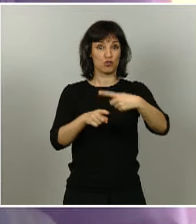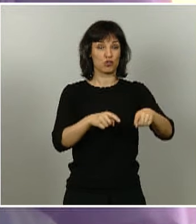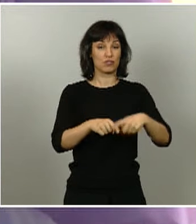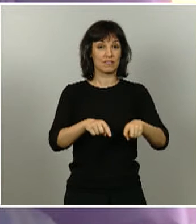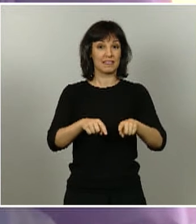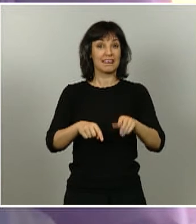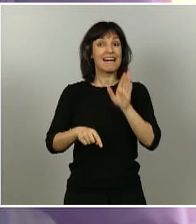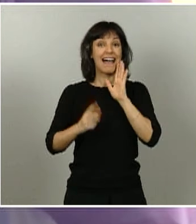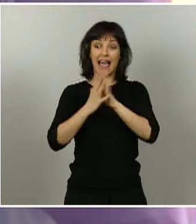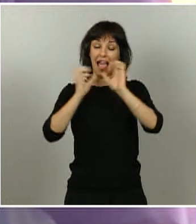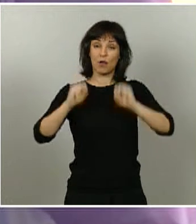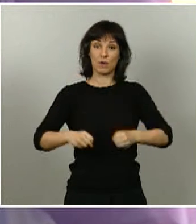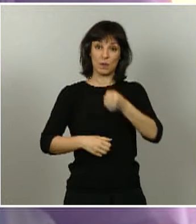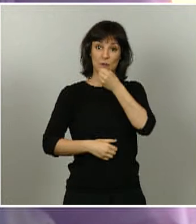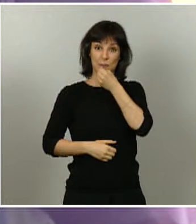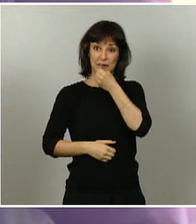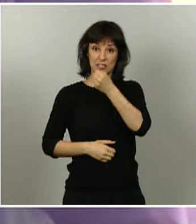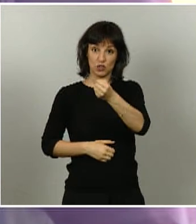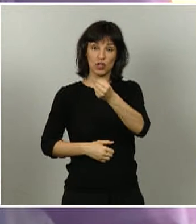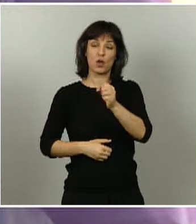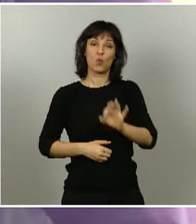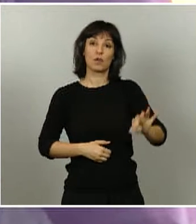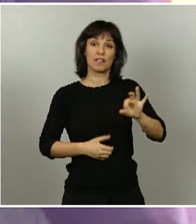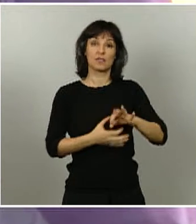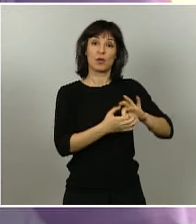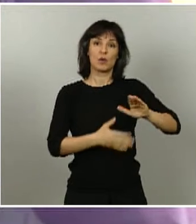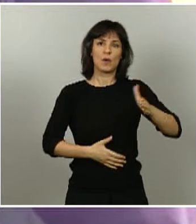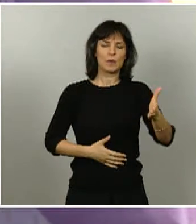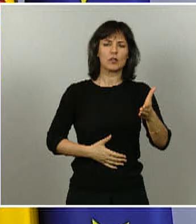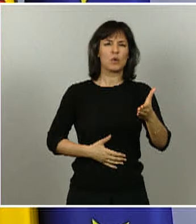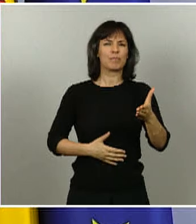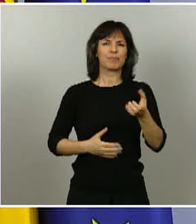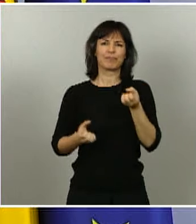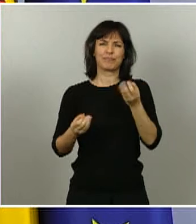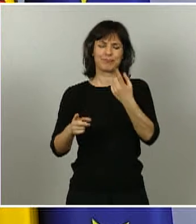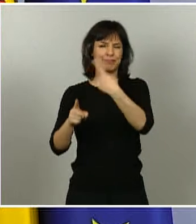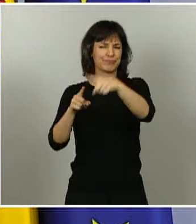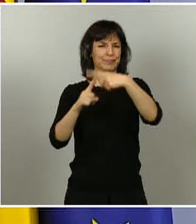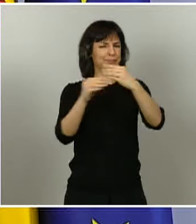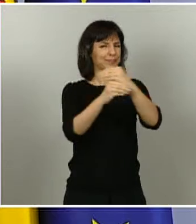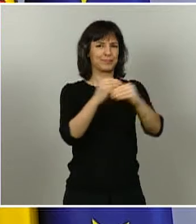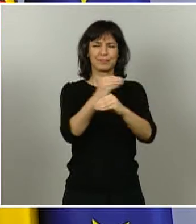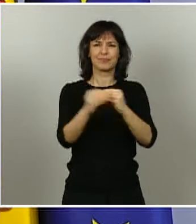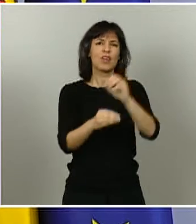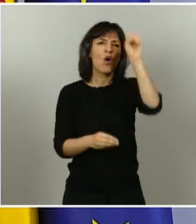Partido Socialista, Unidas Podemos y Bildu. Muchas gracias. Muchas gracias, Carlos, por sus preguntas. Bien,